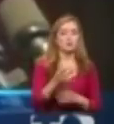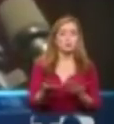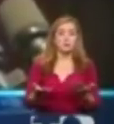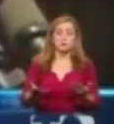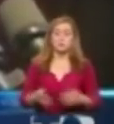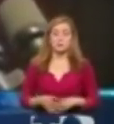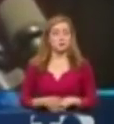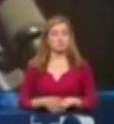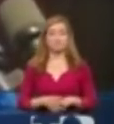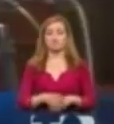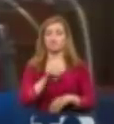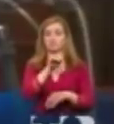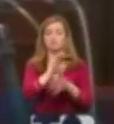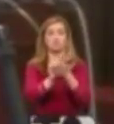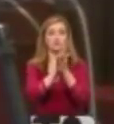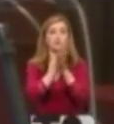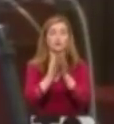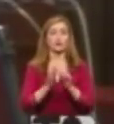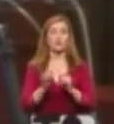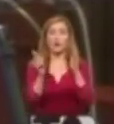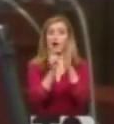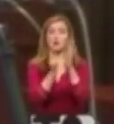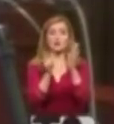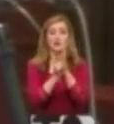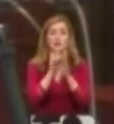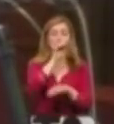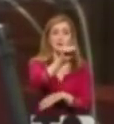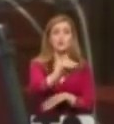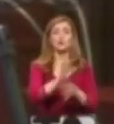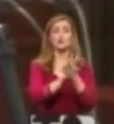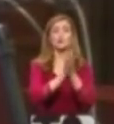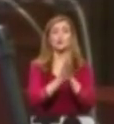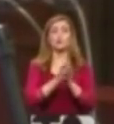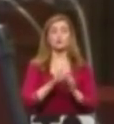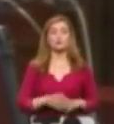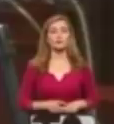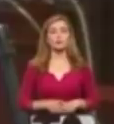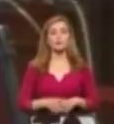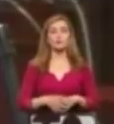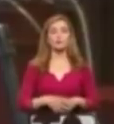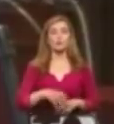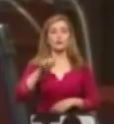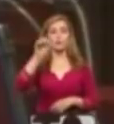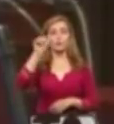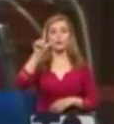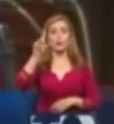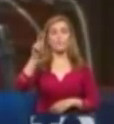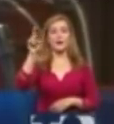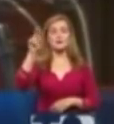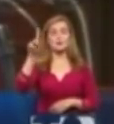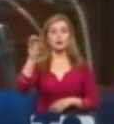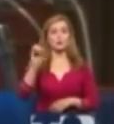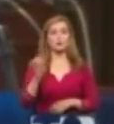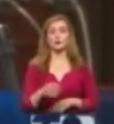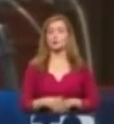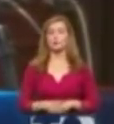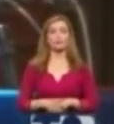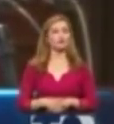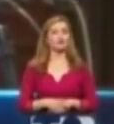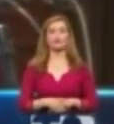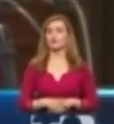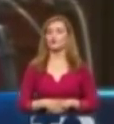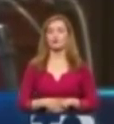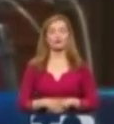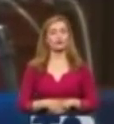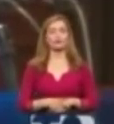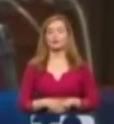medidas cautelares más efectivas. No se alertó. En el caso del señor Alvarado Espinel, no se alertó de ninguna